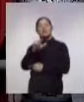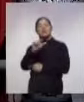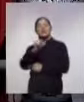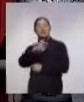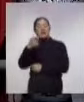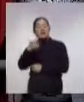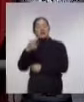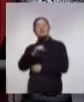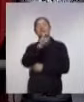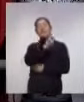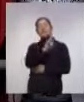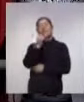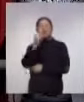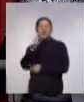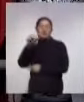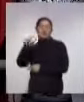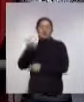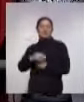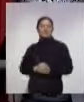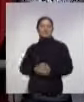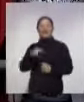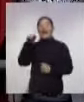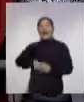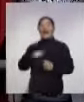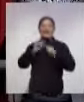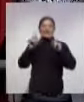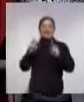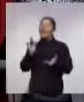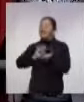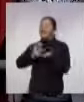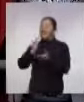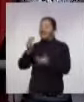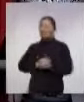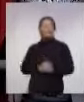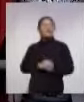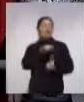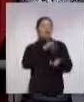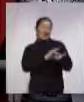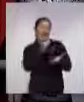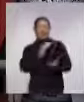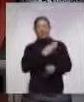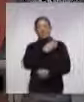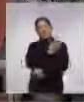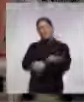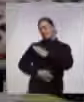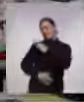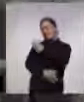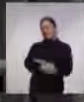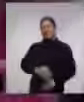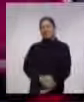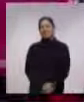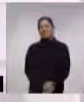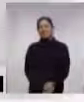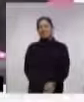Instituto Politécnico Nacional, aquí en Tlaxcala. Muchísimas gracias. Gracias a ustedes. Buenas tardes.